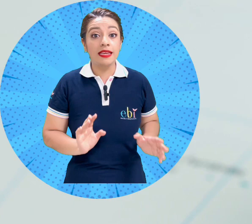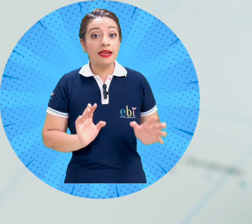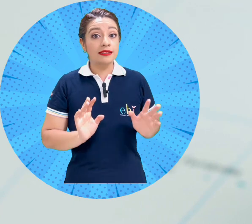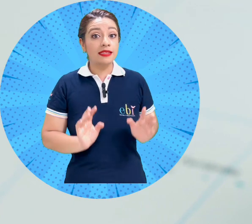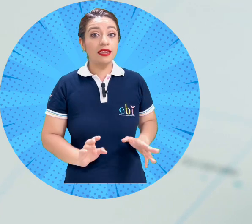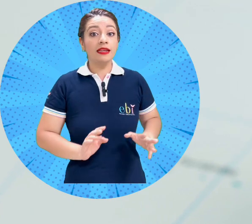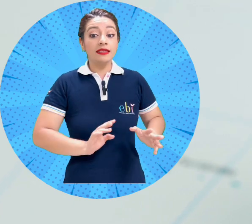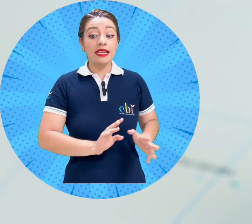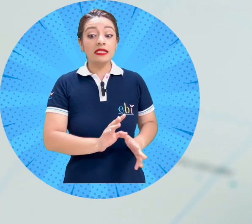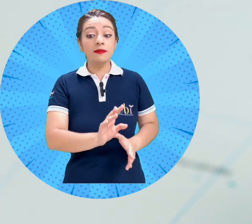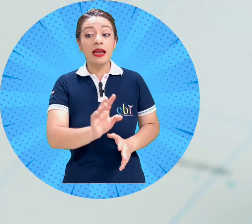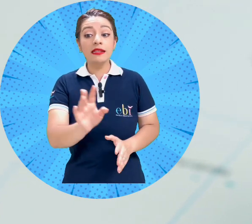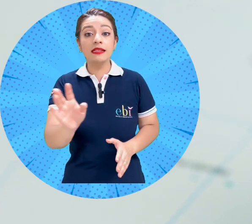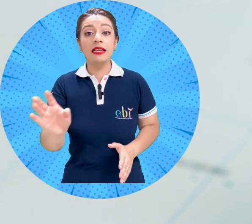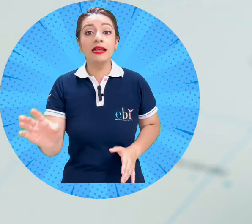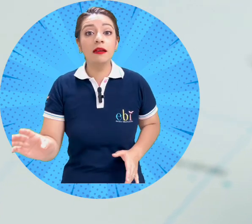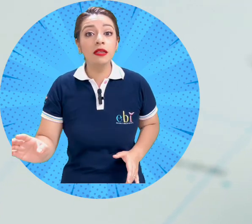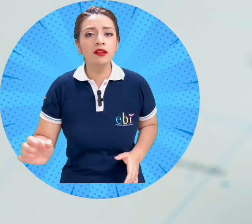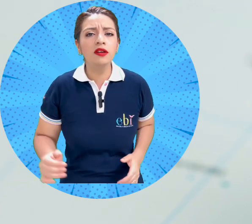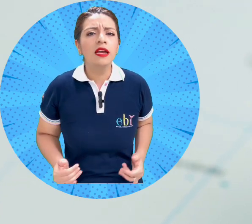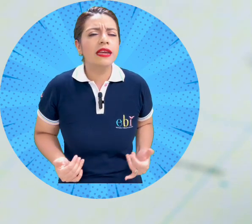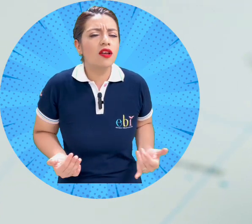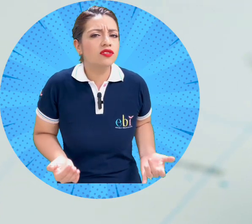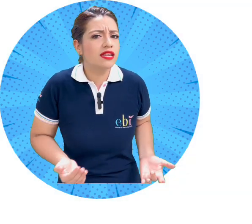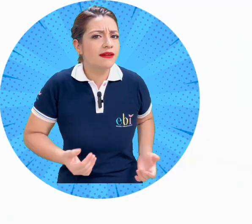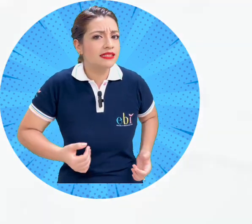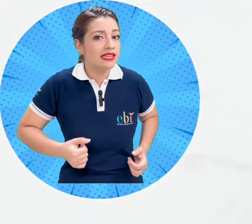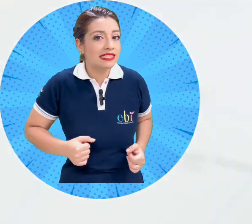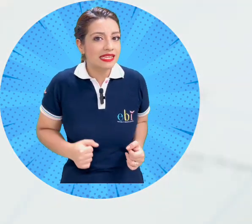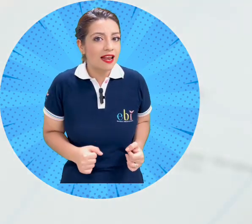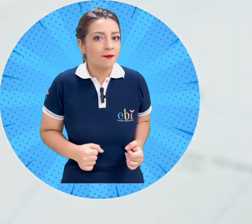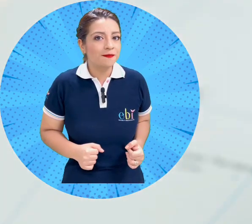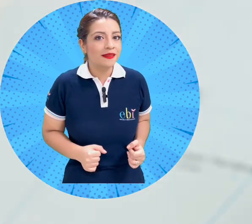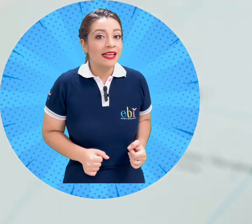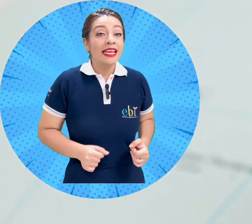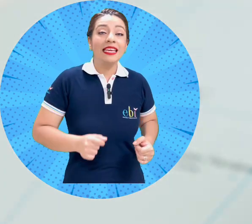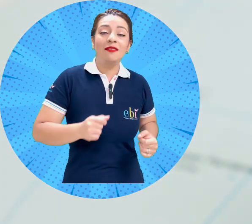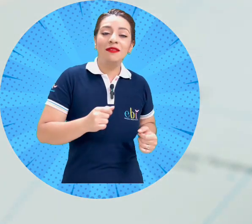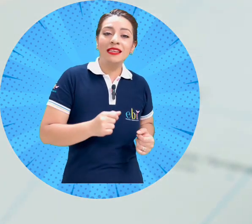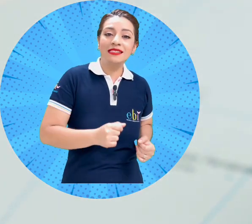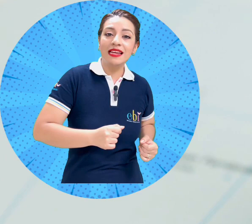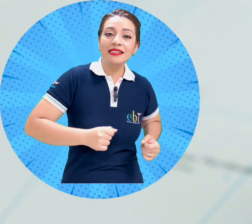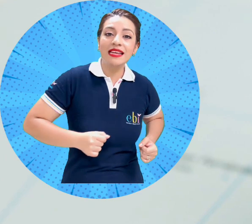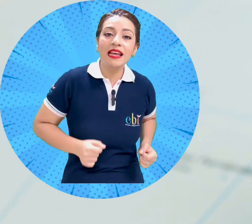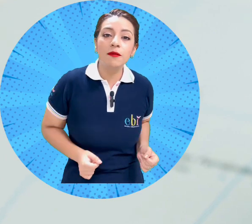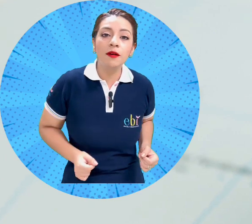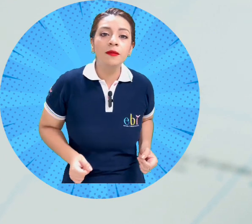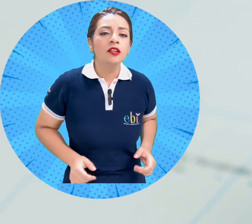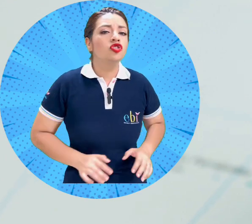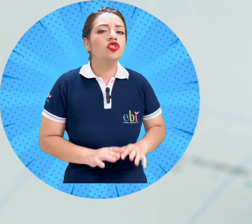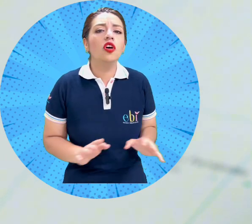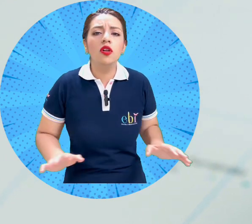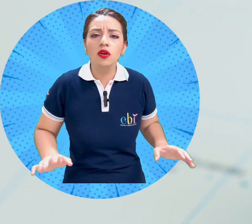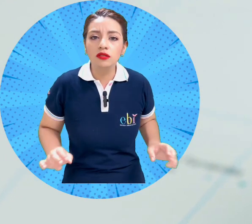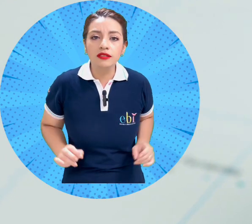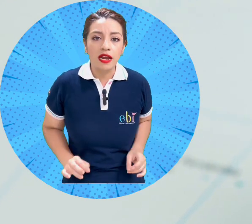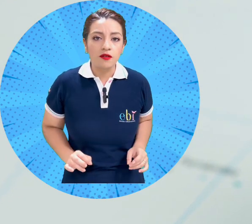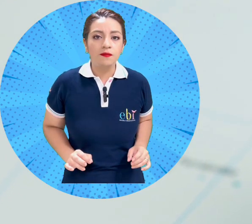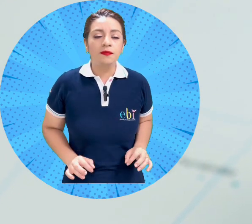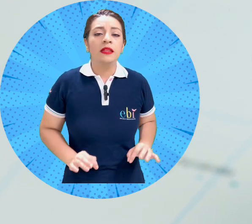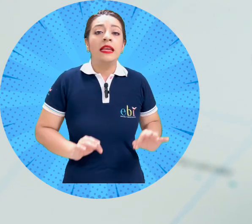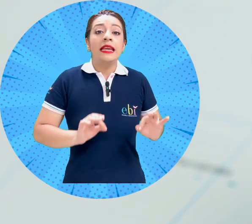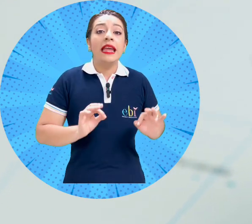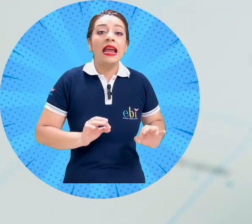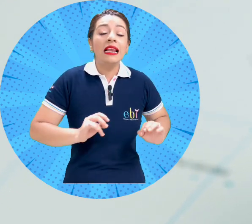decisiones y así desviarse del camino que los lleva hasta el cielo. Y Mr. Cerebro, todo lo